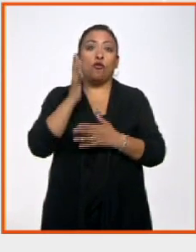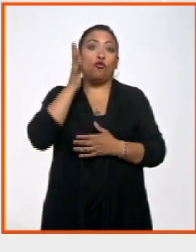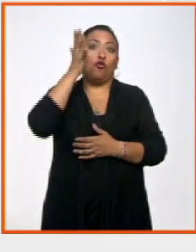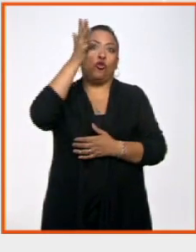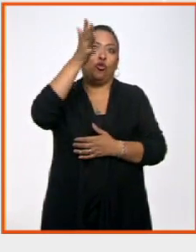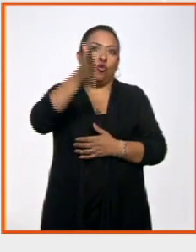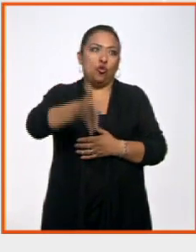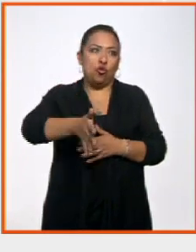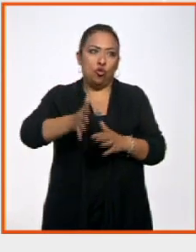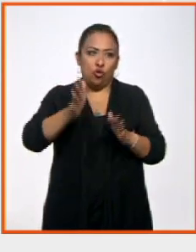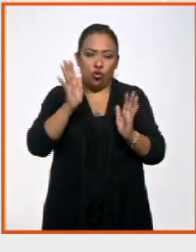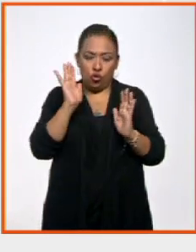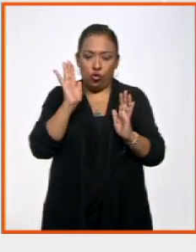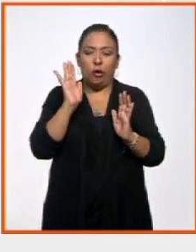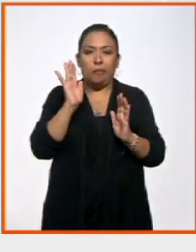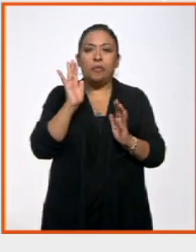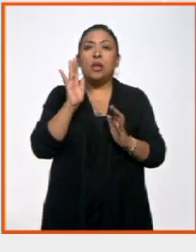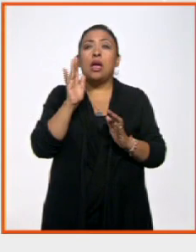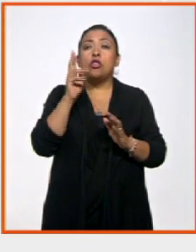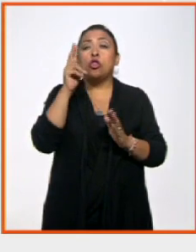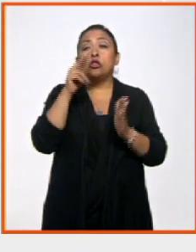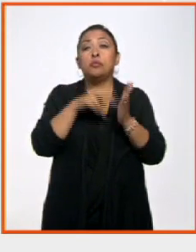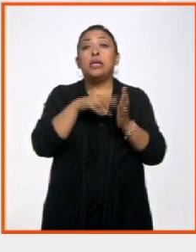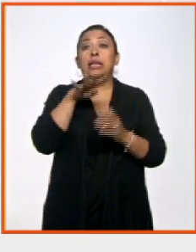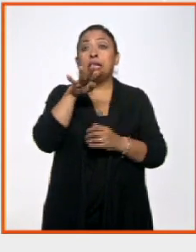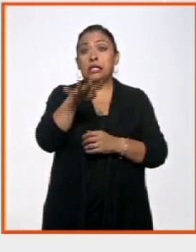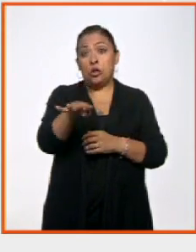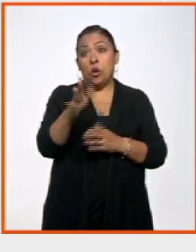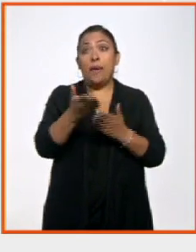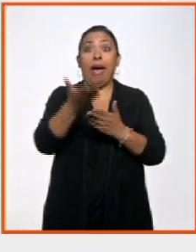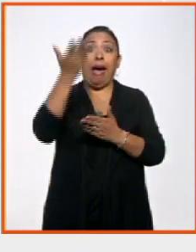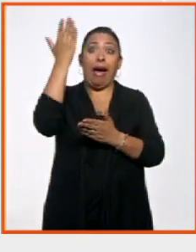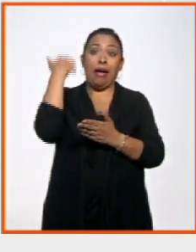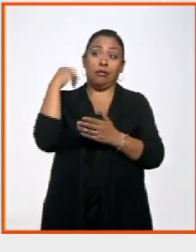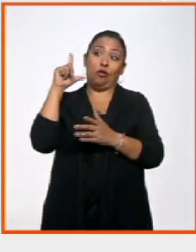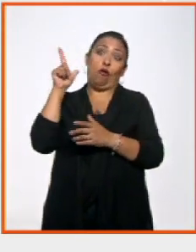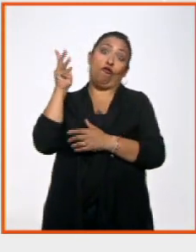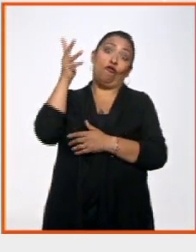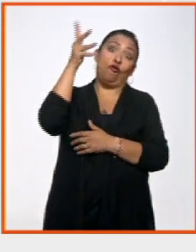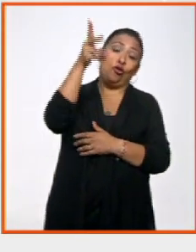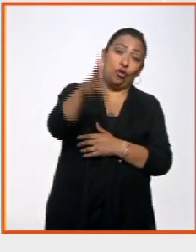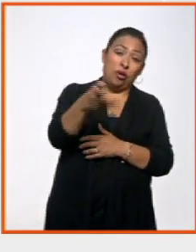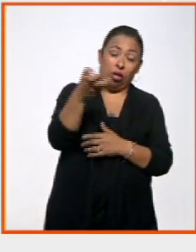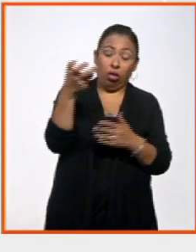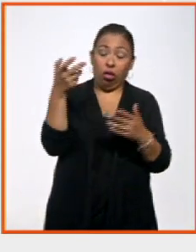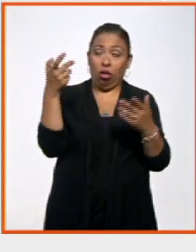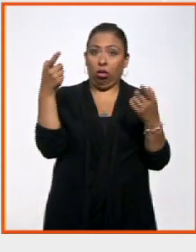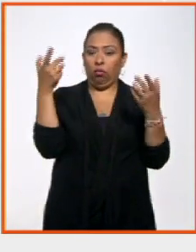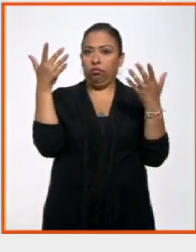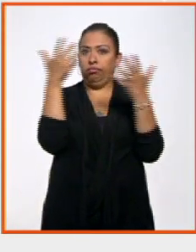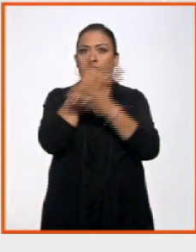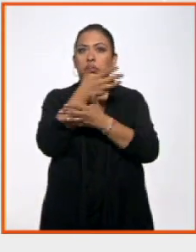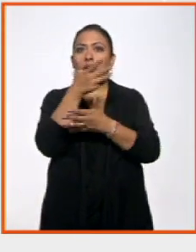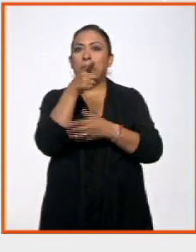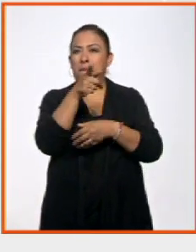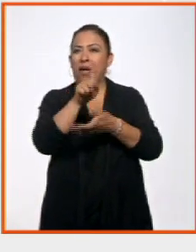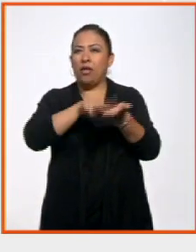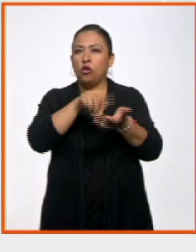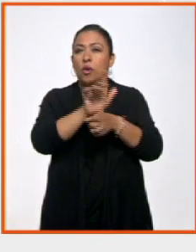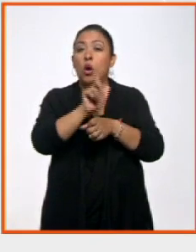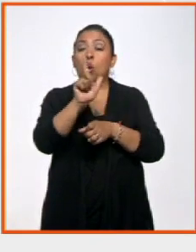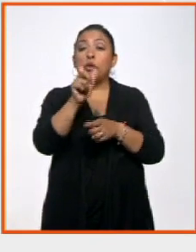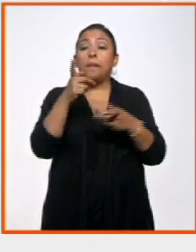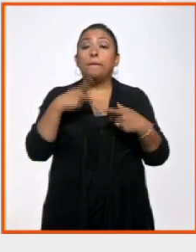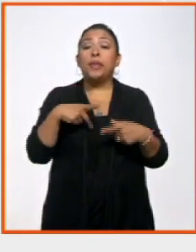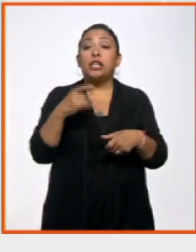que sucedía justamente en 2019 y uno de los momentos perturbadores de esa película sucede cuando uno de los